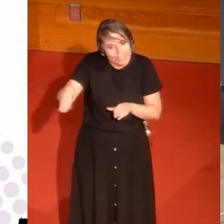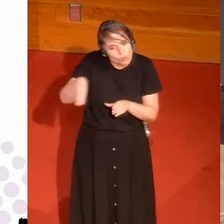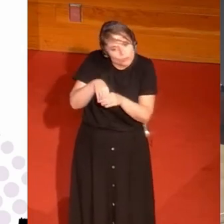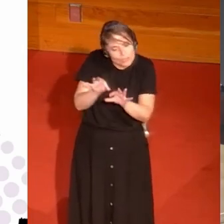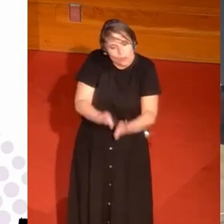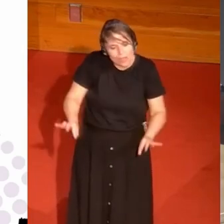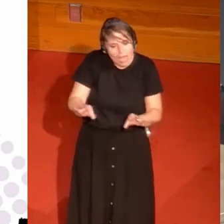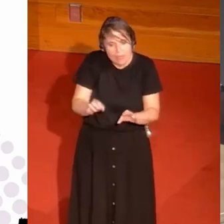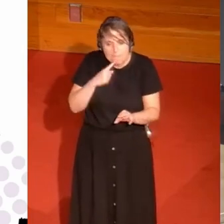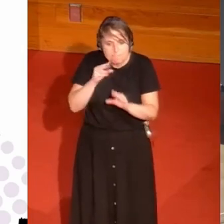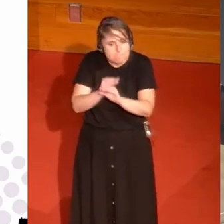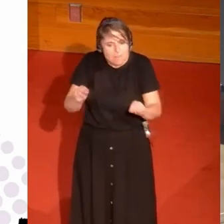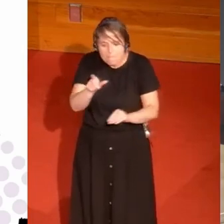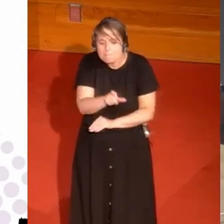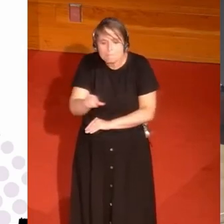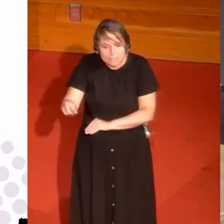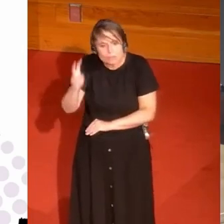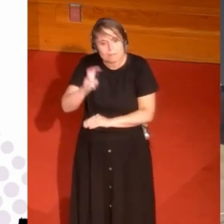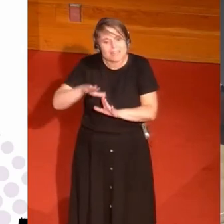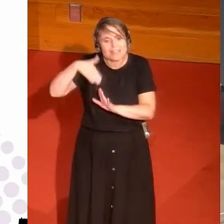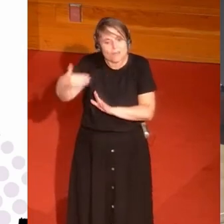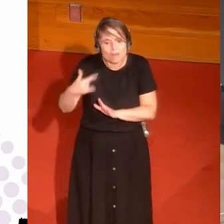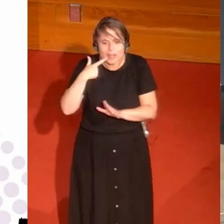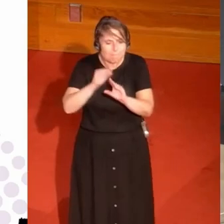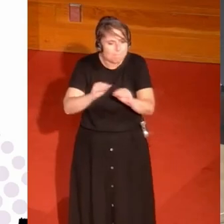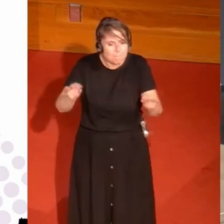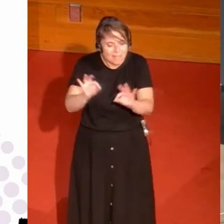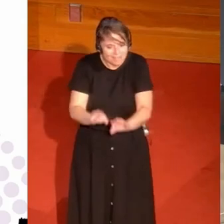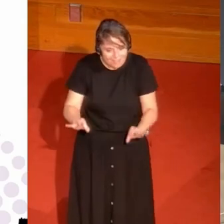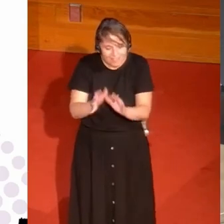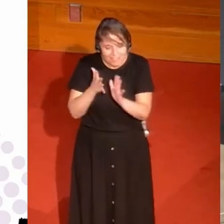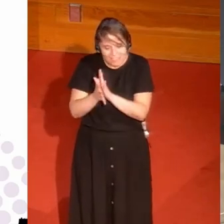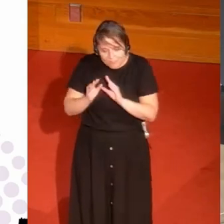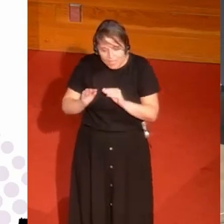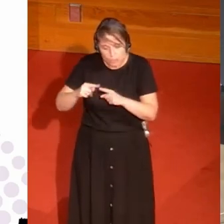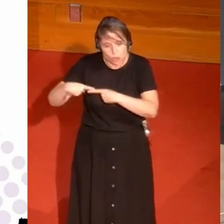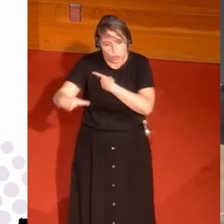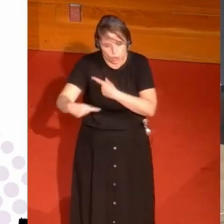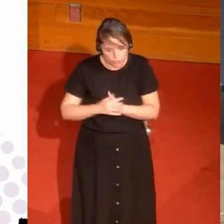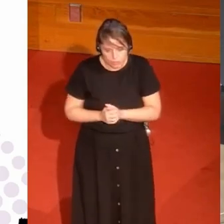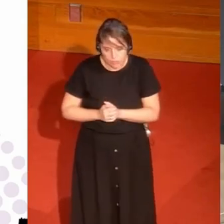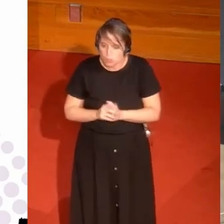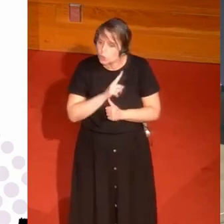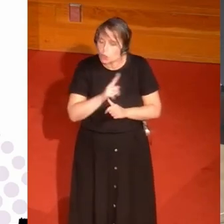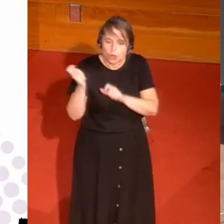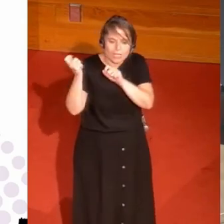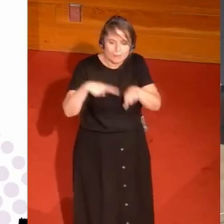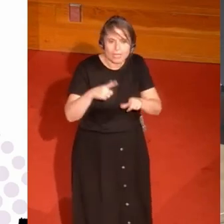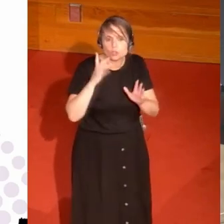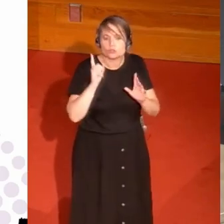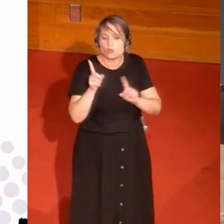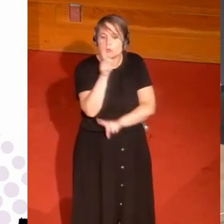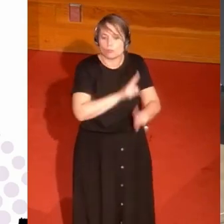inclusivos no hablamos de las personas que vienen de fuera eh eh como parte de nuestro día a día no la inmigración es como un